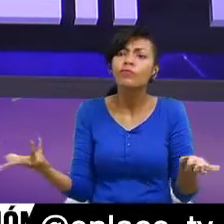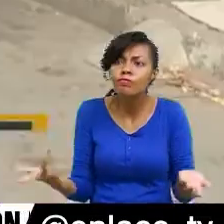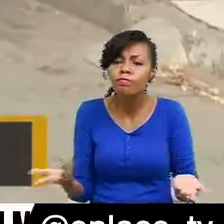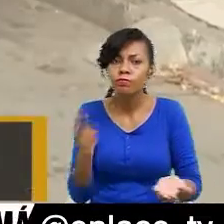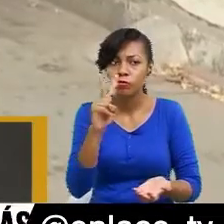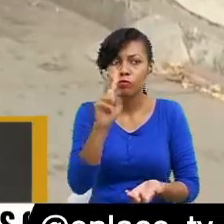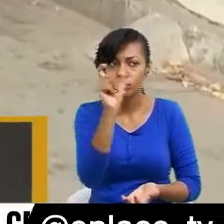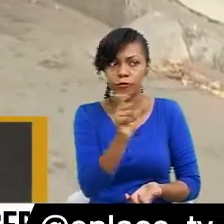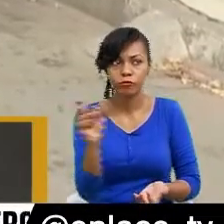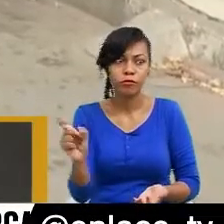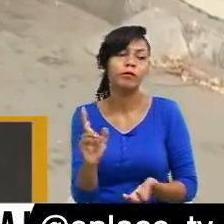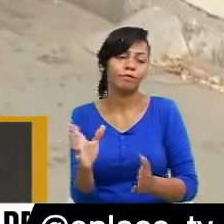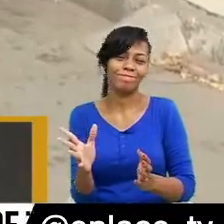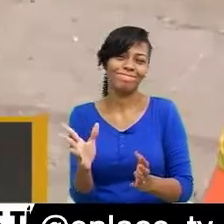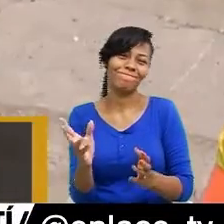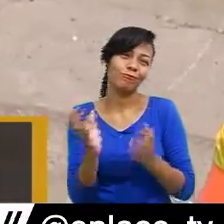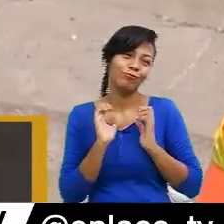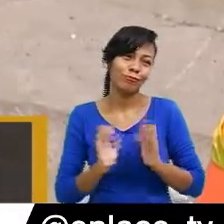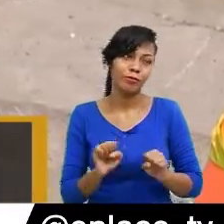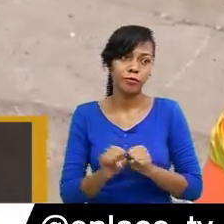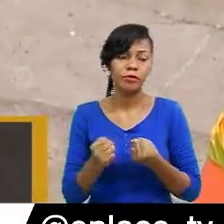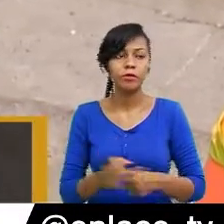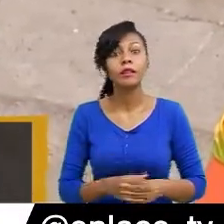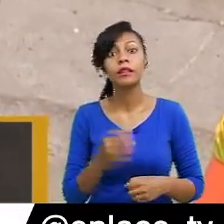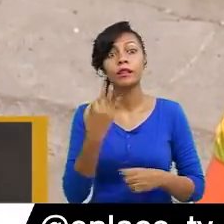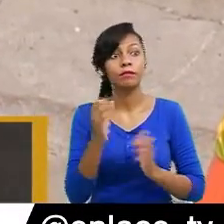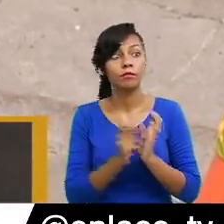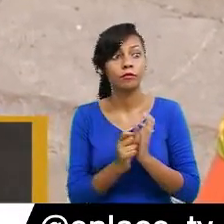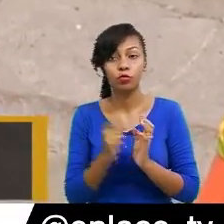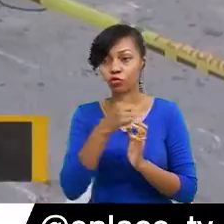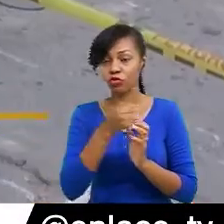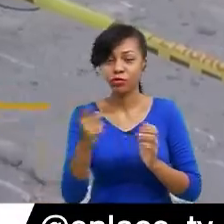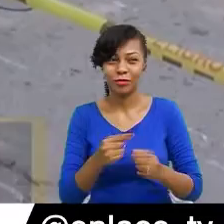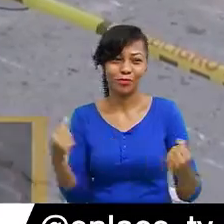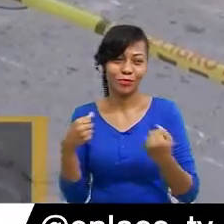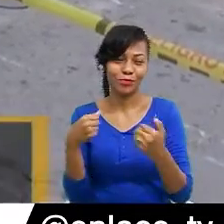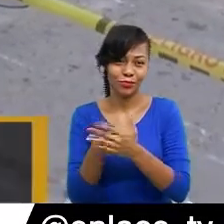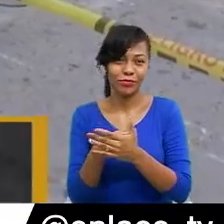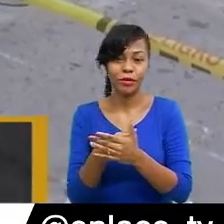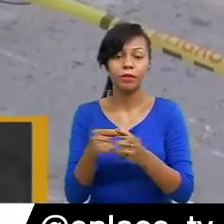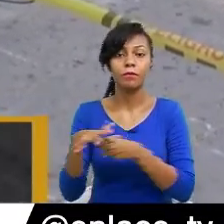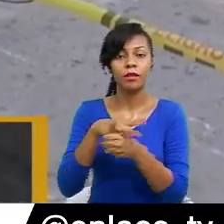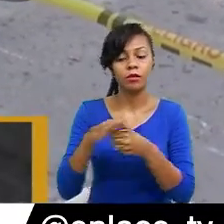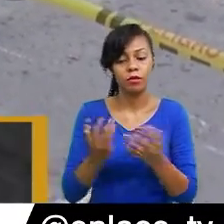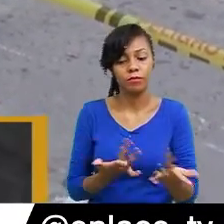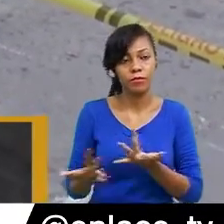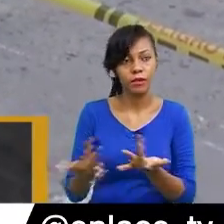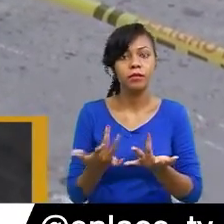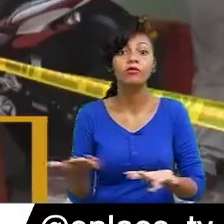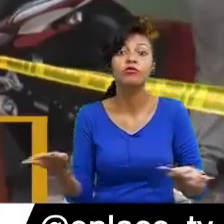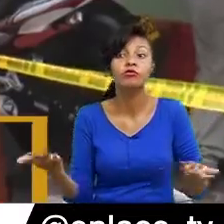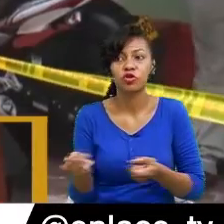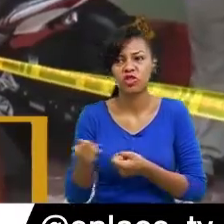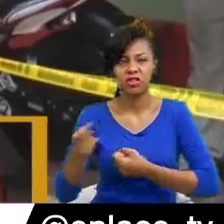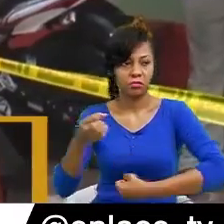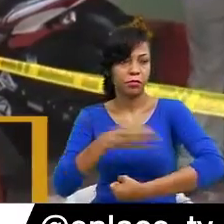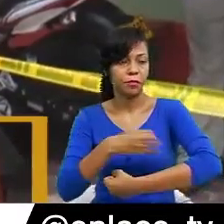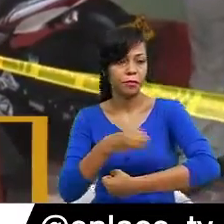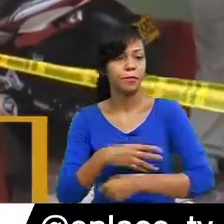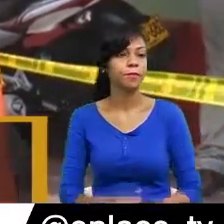2 motociclistas resultaron heridos en un triple choque registrado la mañana de este miércoles en el barrio La Esperanza, sector de la Plaza Satélite. La Guardia reporta